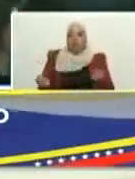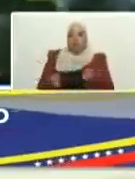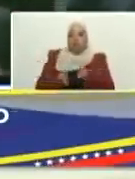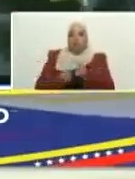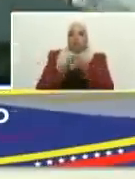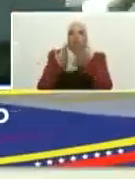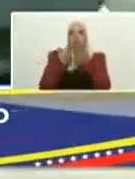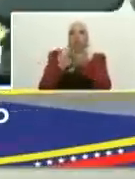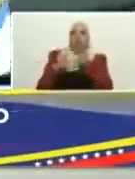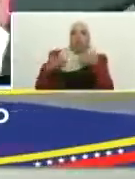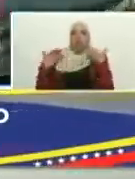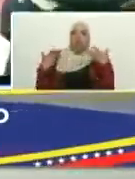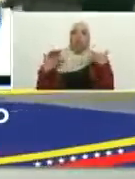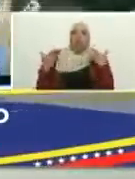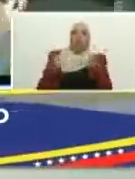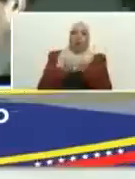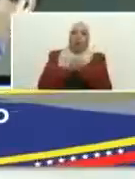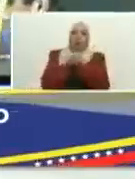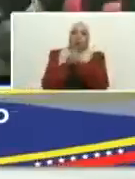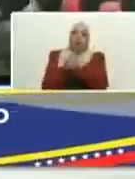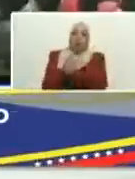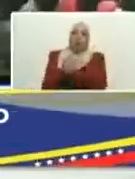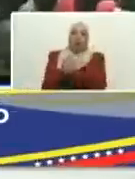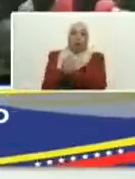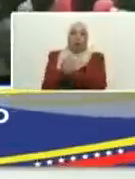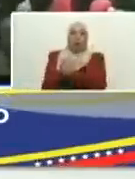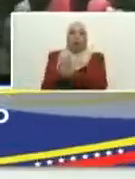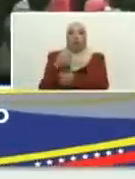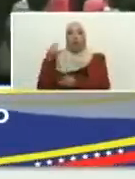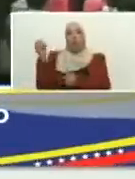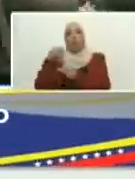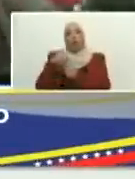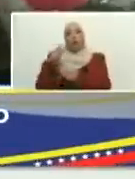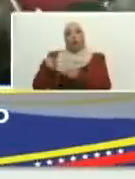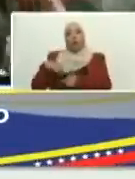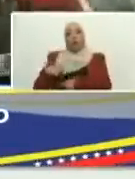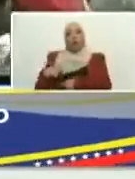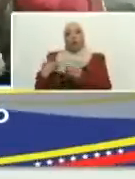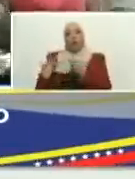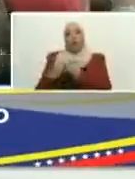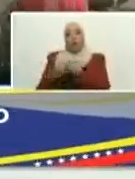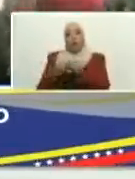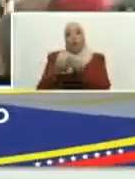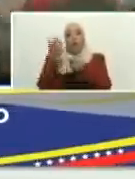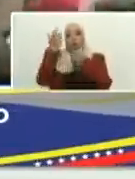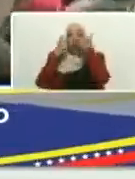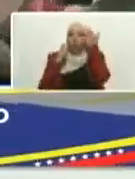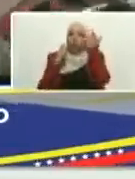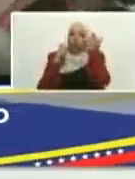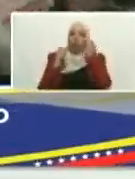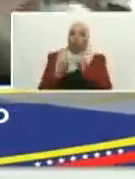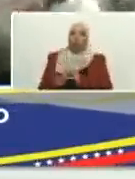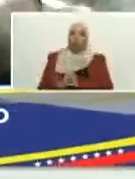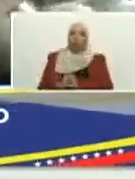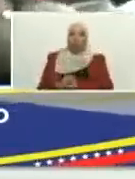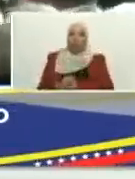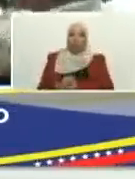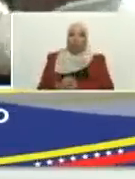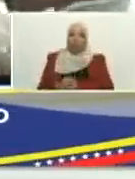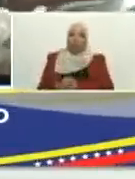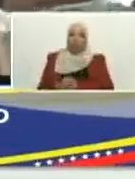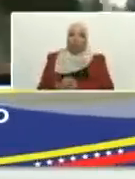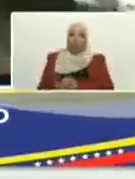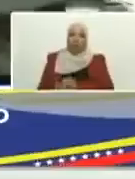de alegría, de amor. Por allí entramos, acompañando al comandante Chávez.